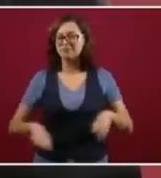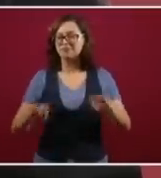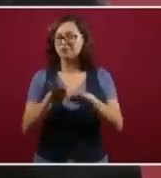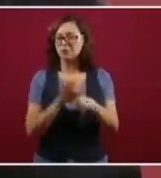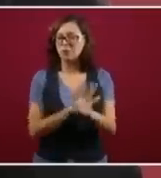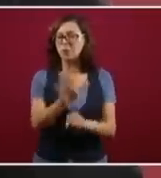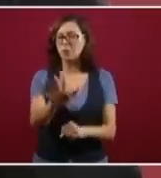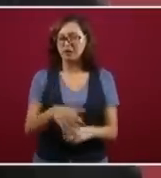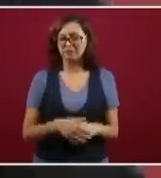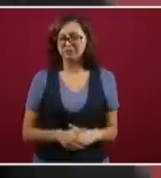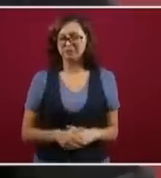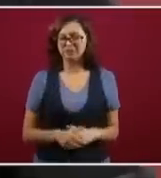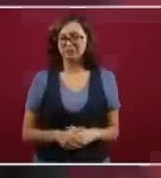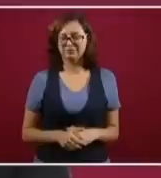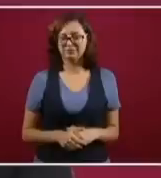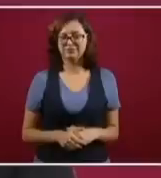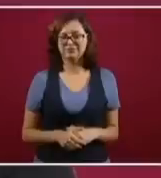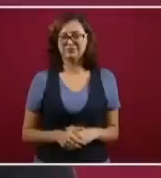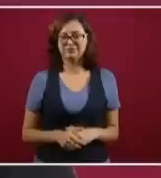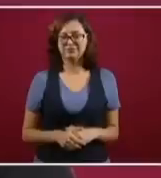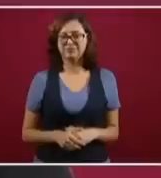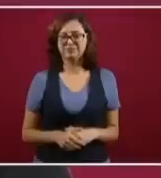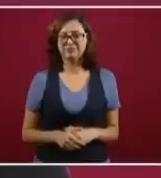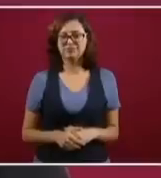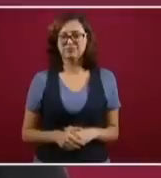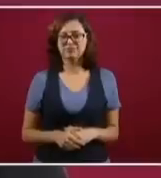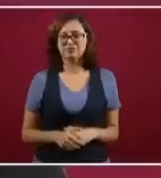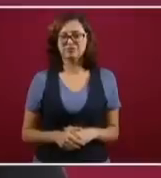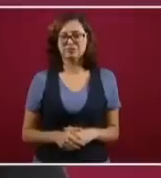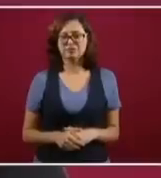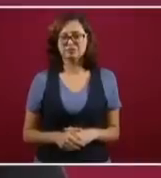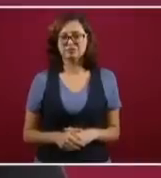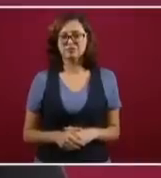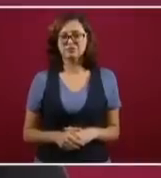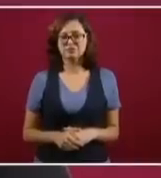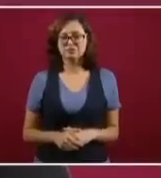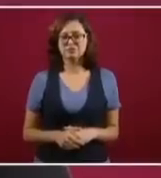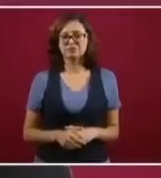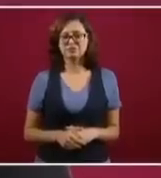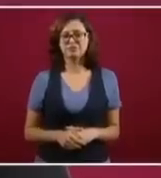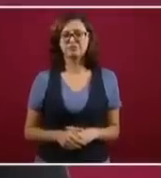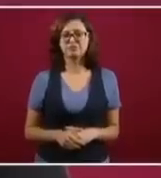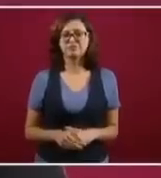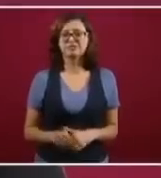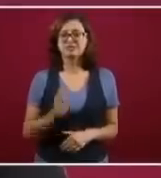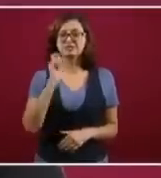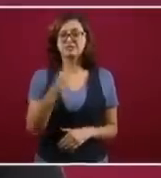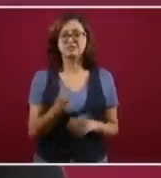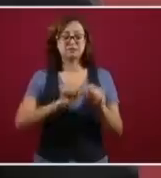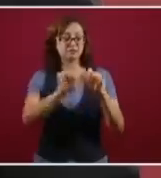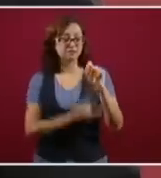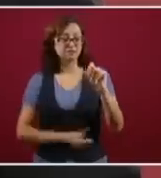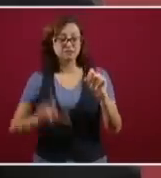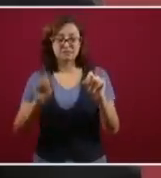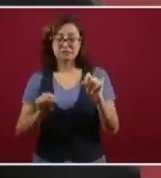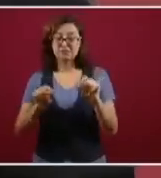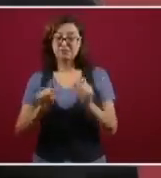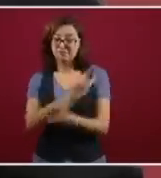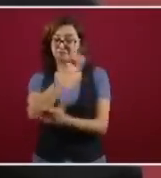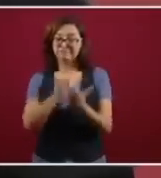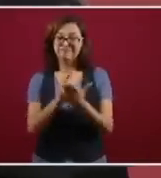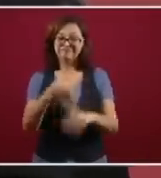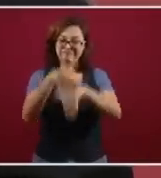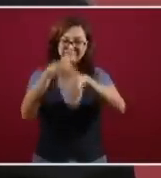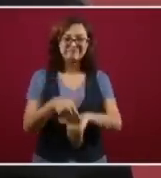en lo que tiene que ver con la aplicación de un auténtico Estado de Derecho? O sea,